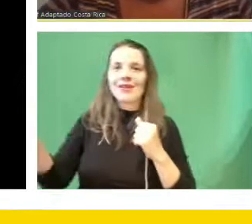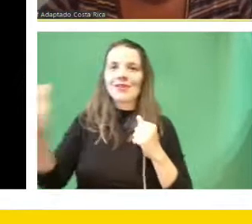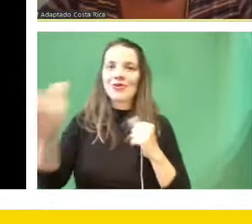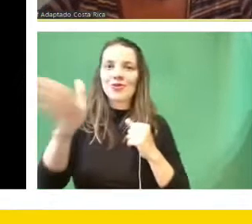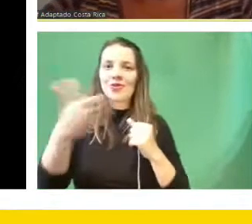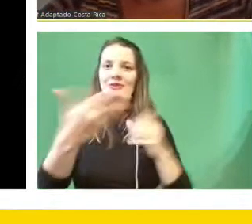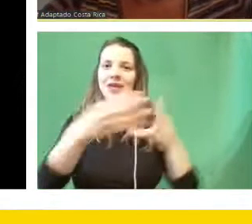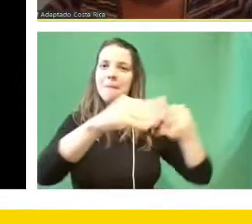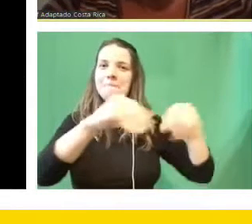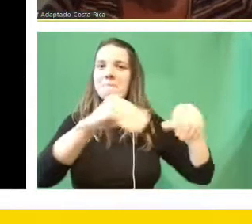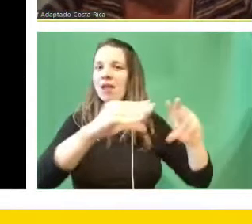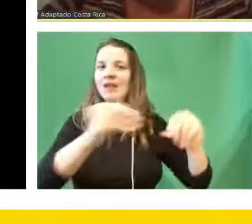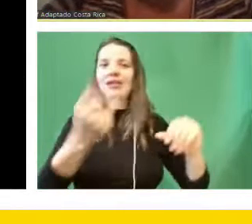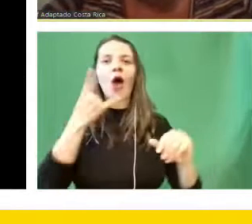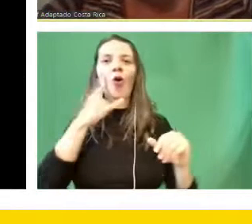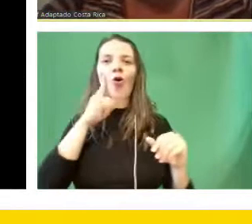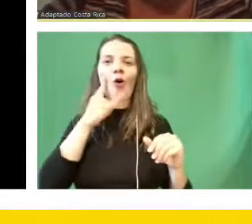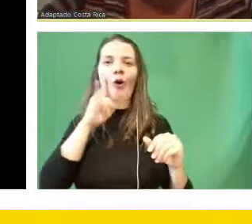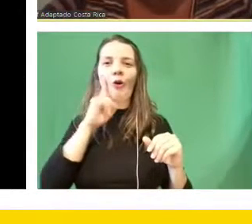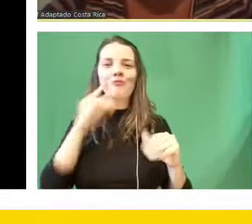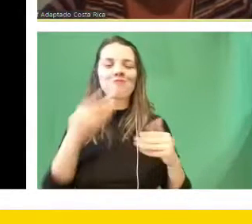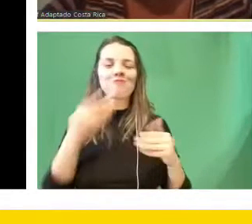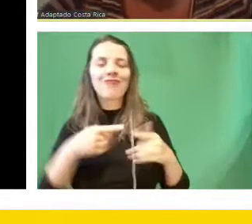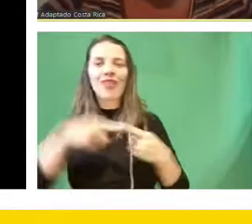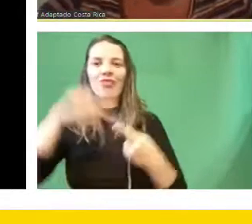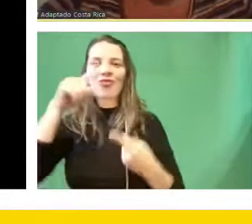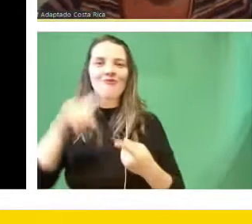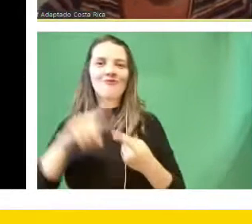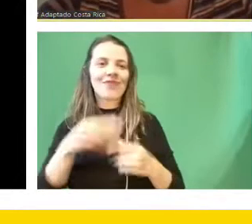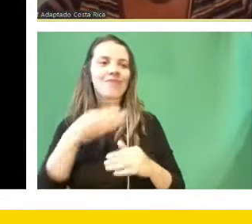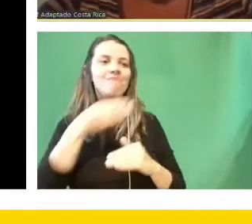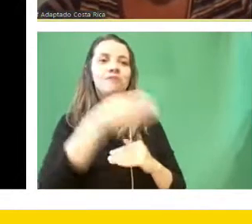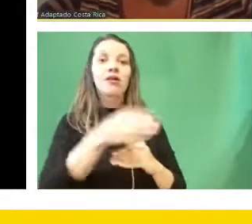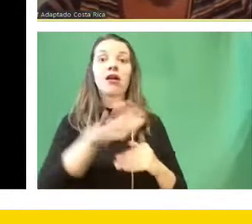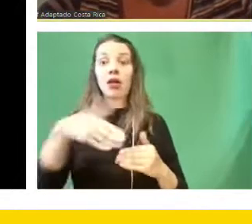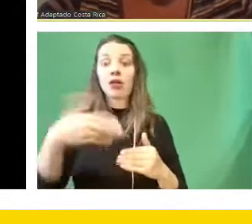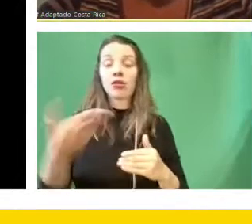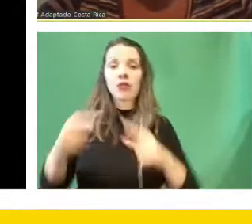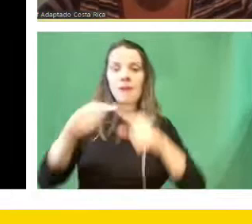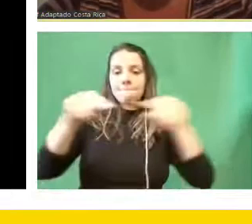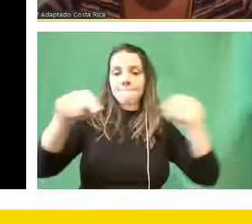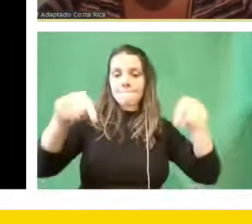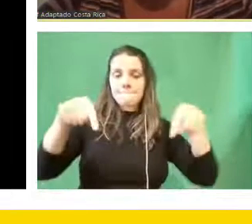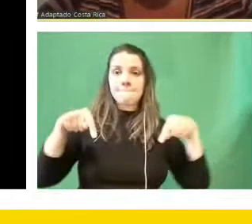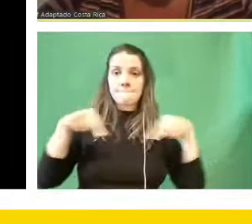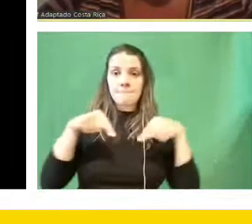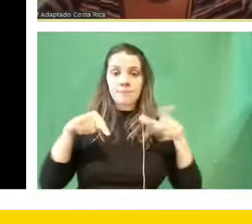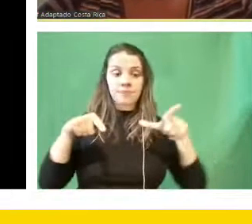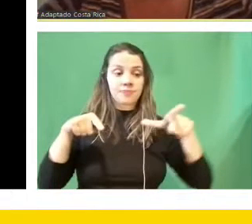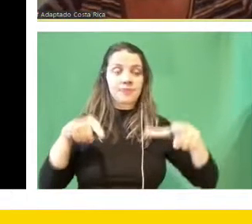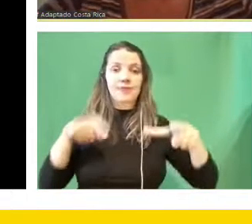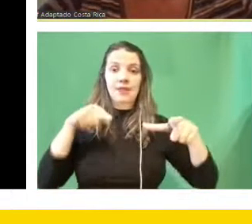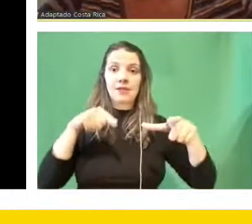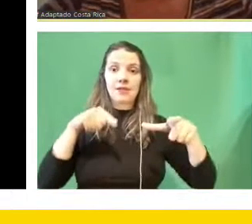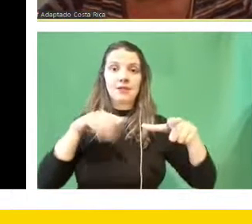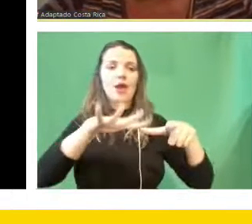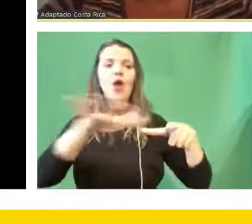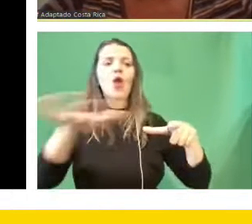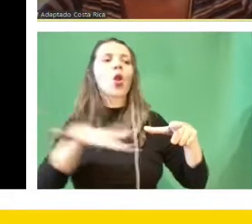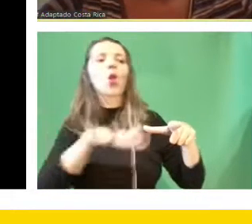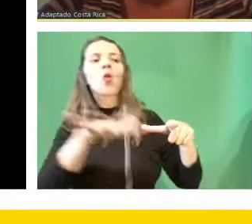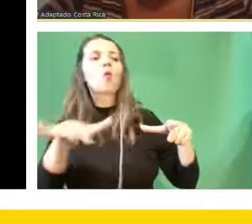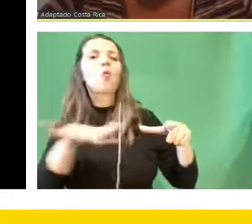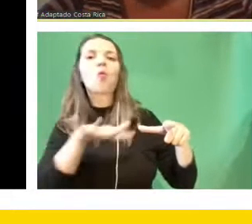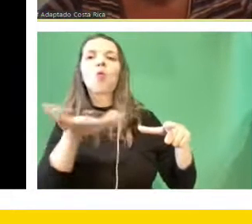este cambiador, para ponerlo en cualquiera de las playas, lo que se busca es un lugar, o sea, ya sea un